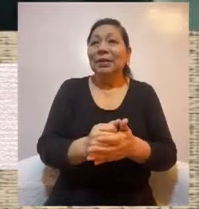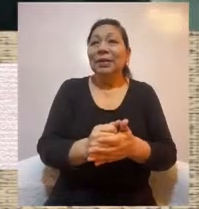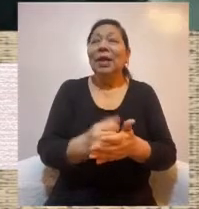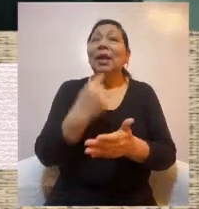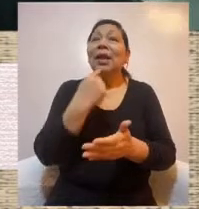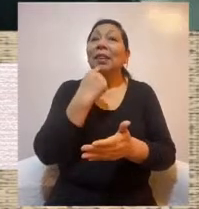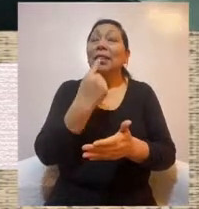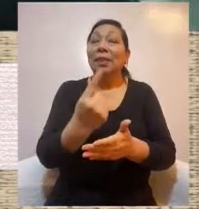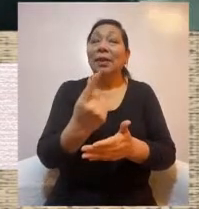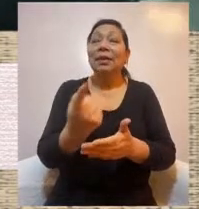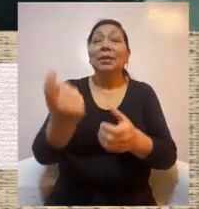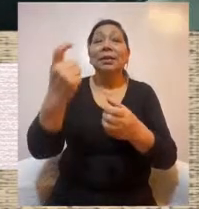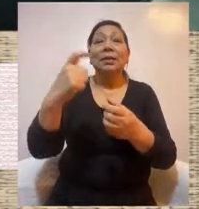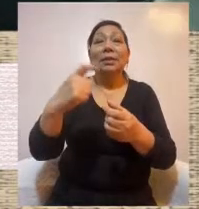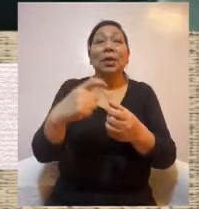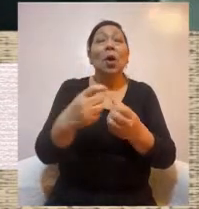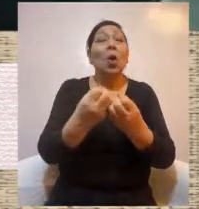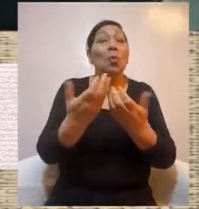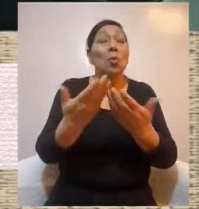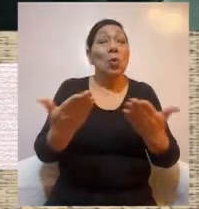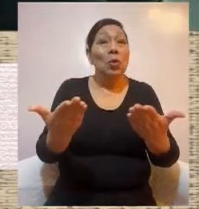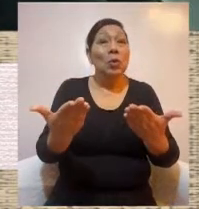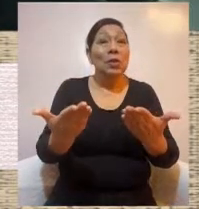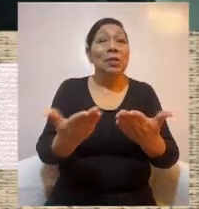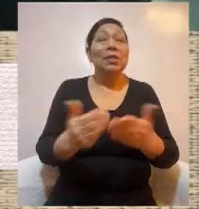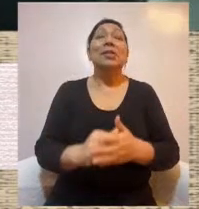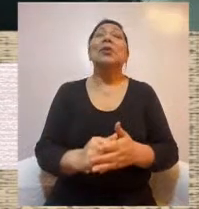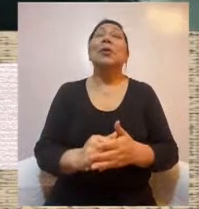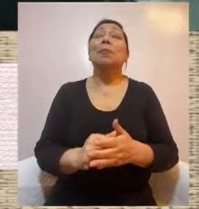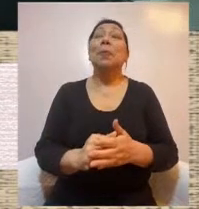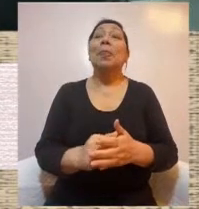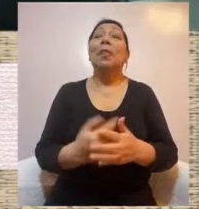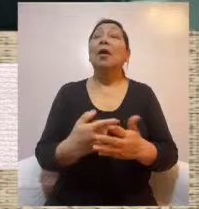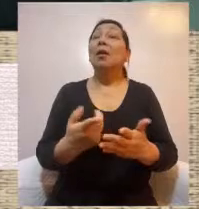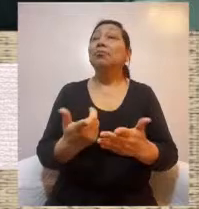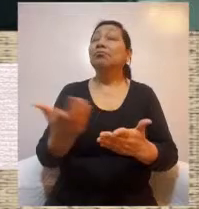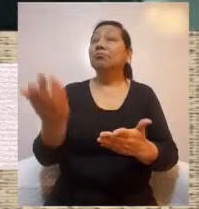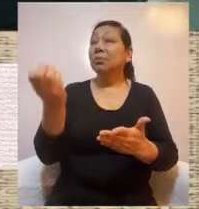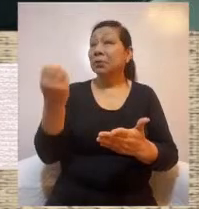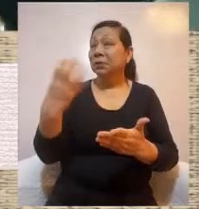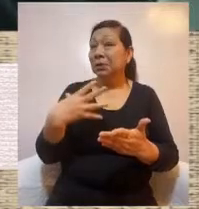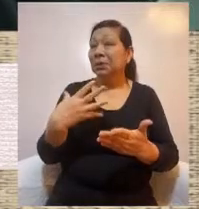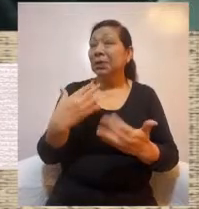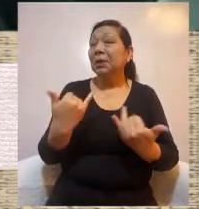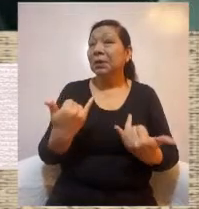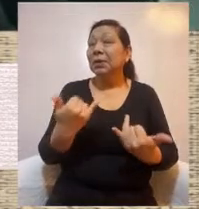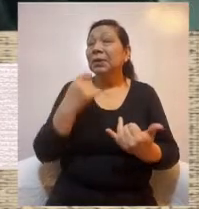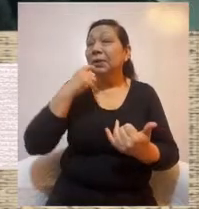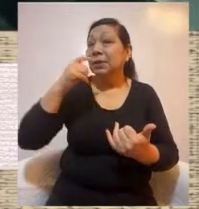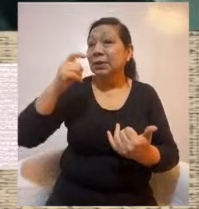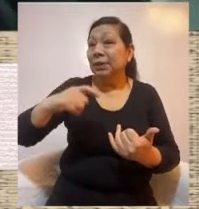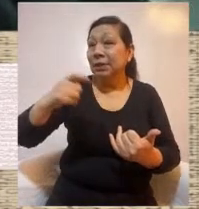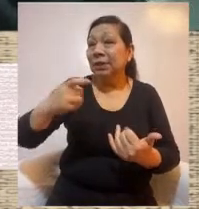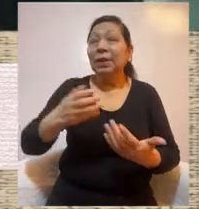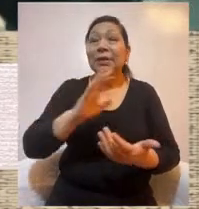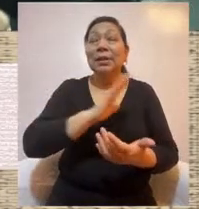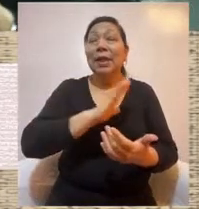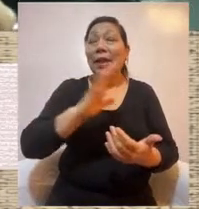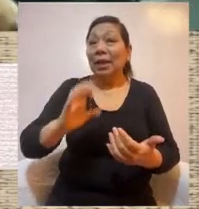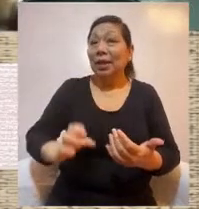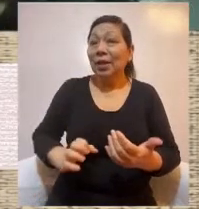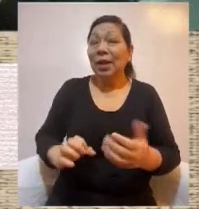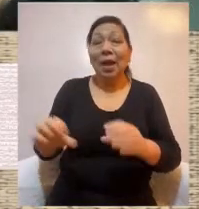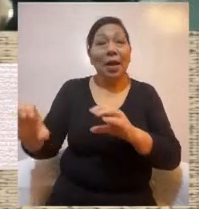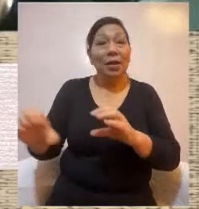y lo señala y reitera en muchos aspectos esta sentencia, ¿no? Y nos dice que más bien necesitamos del